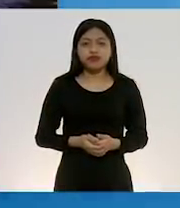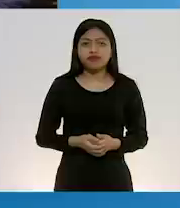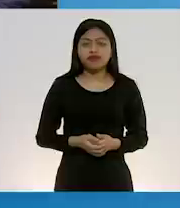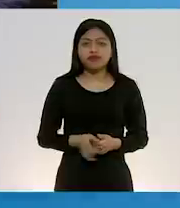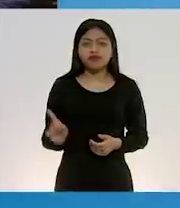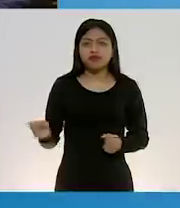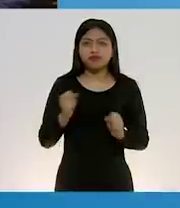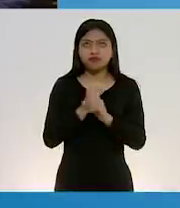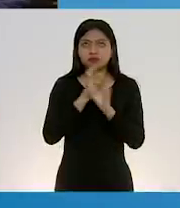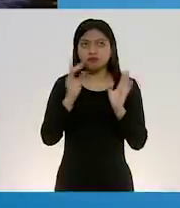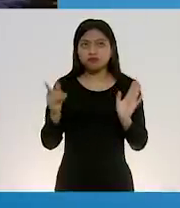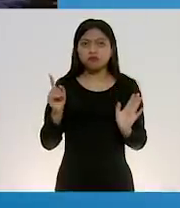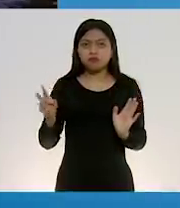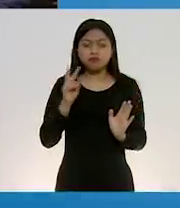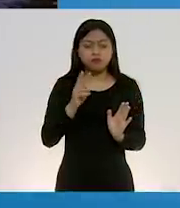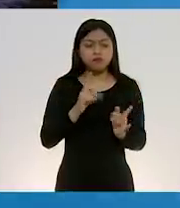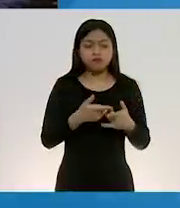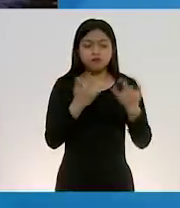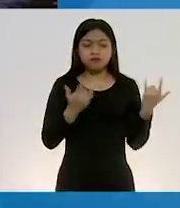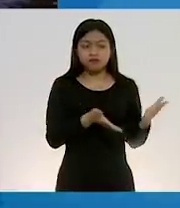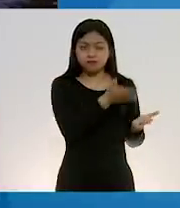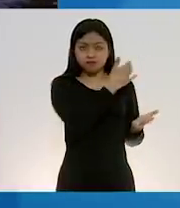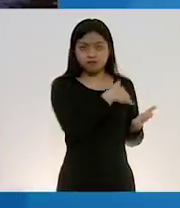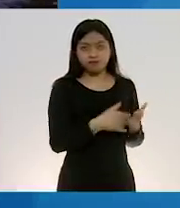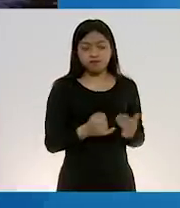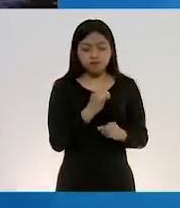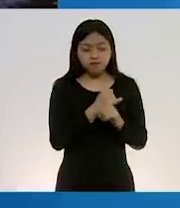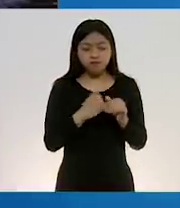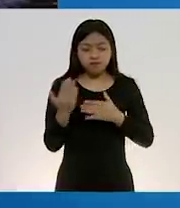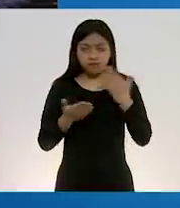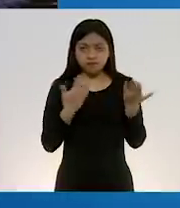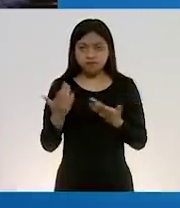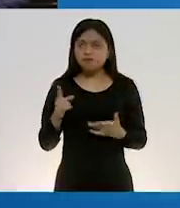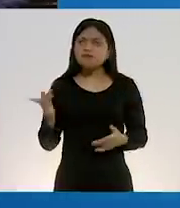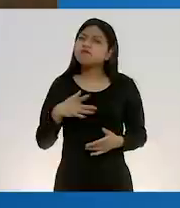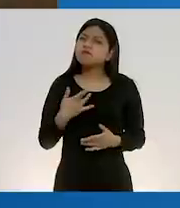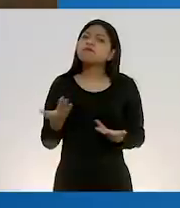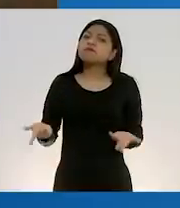tus trabajos sobre la historia de la vida cotidiana en México, Pilar?